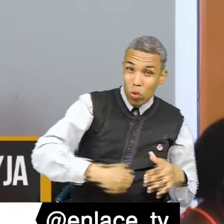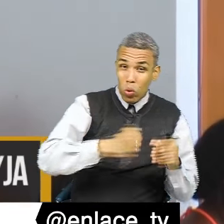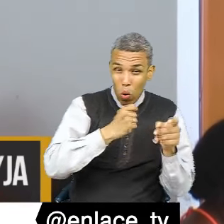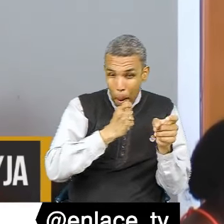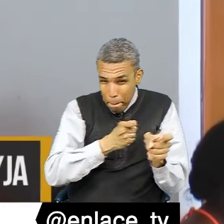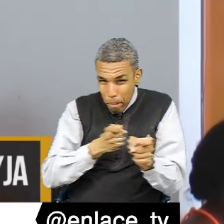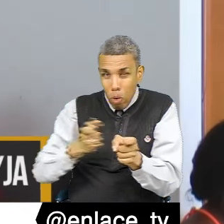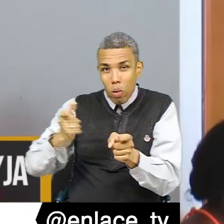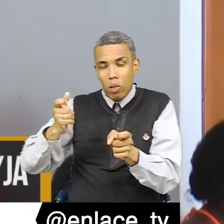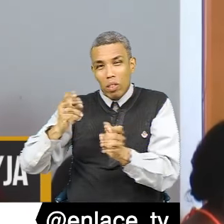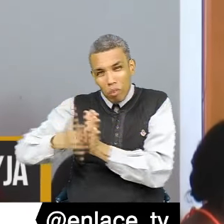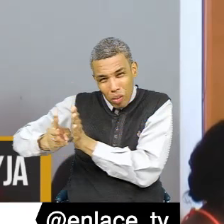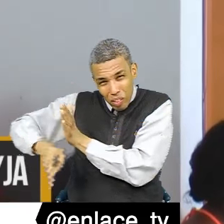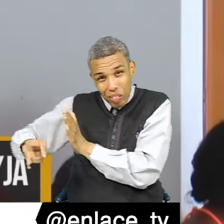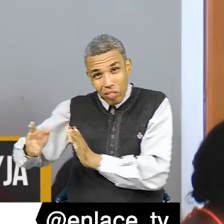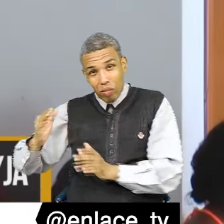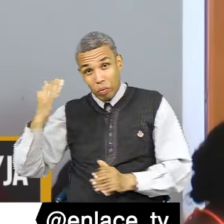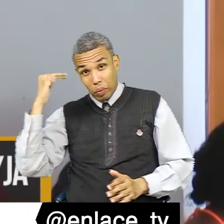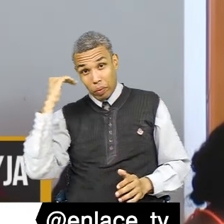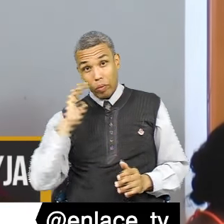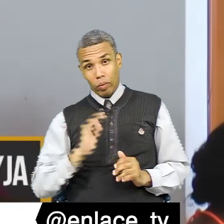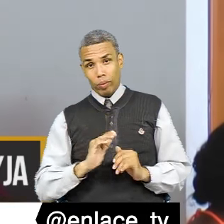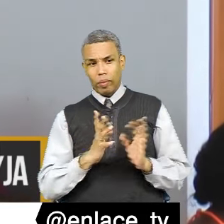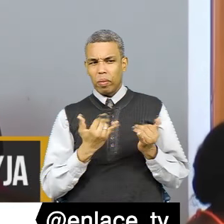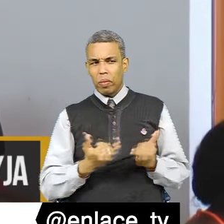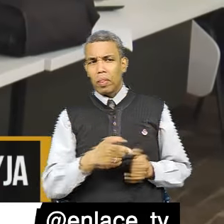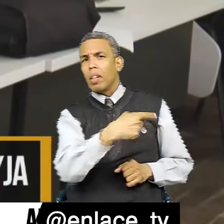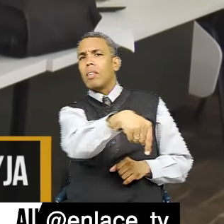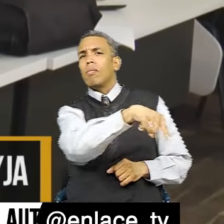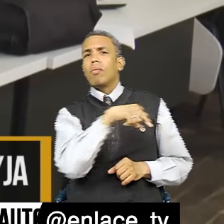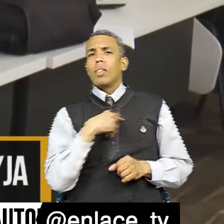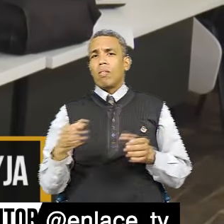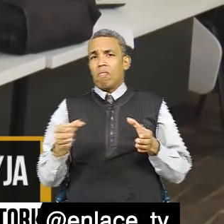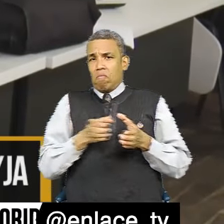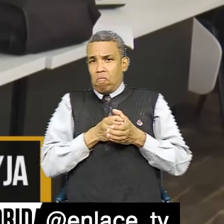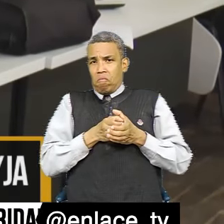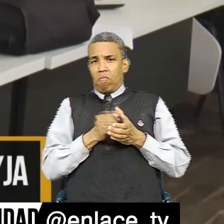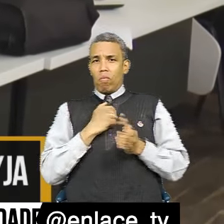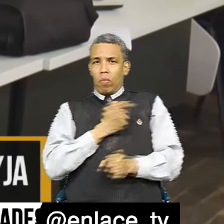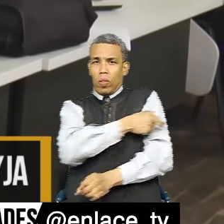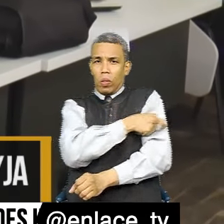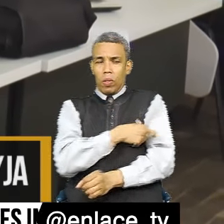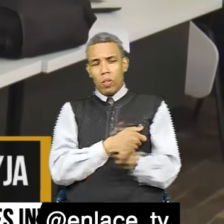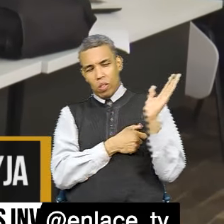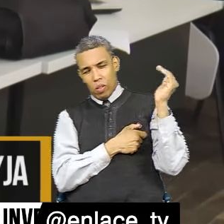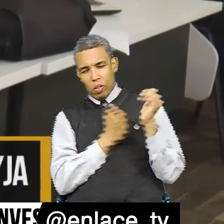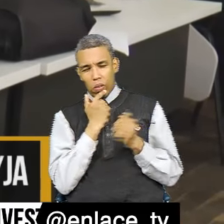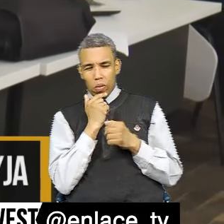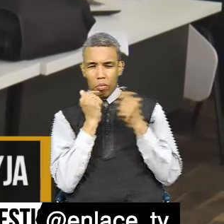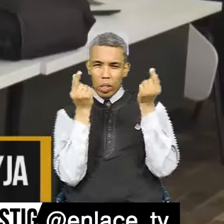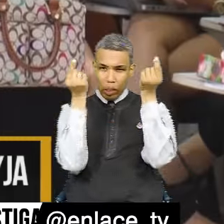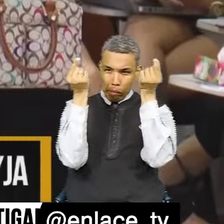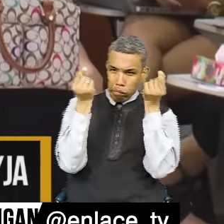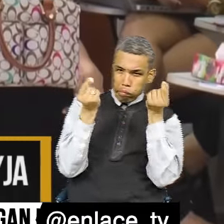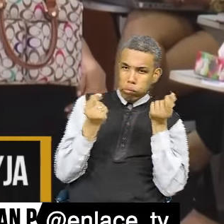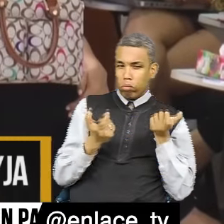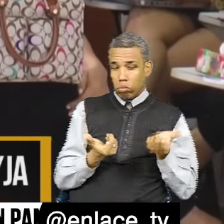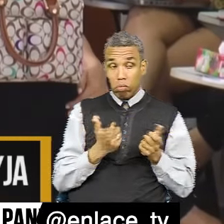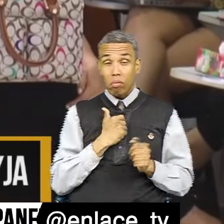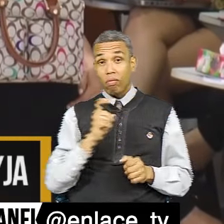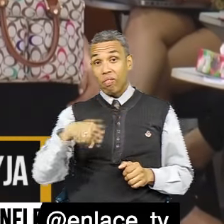y han producido que la comisión venga y sesione en nuestro municipio. Gaona advirtió que de concluirse irregularidades en los procesos y convenios